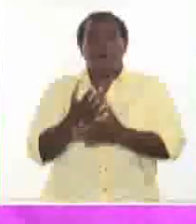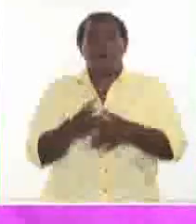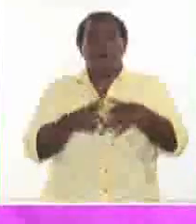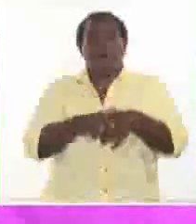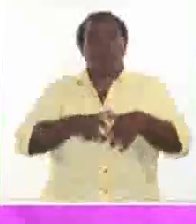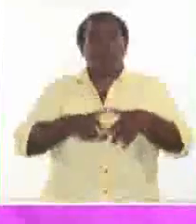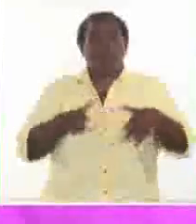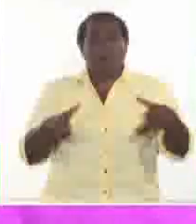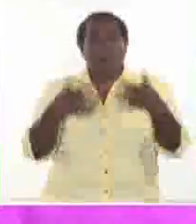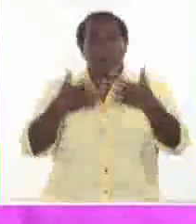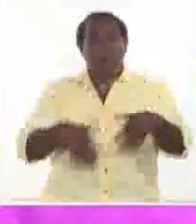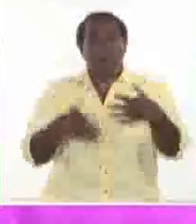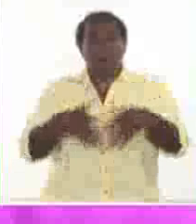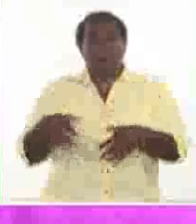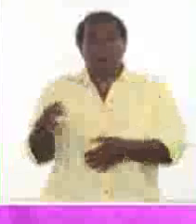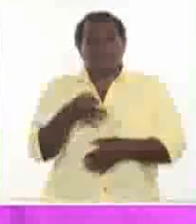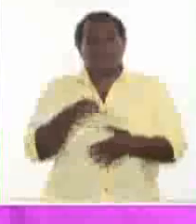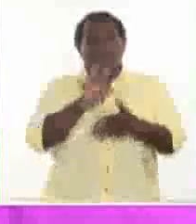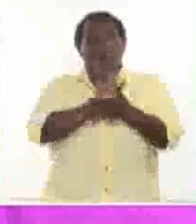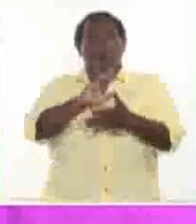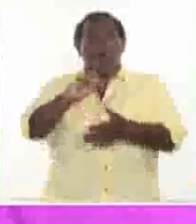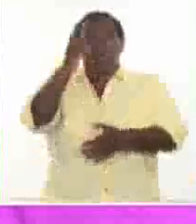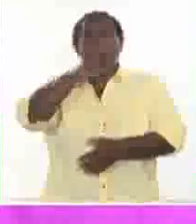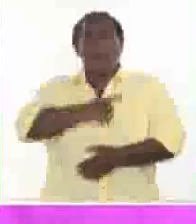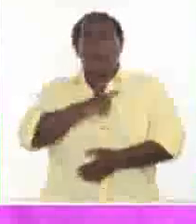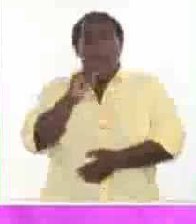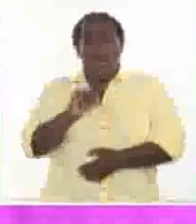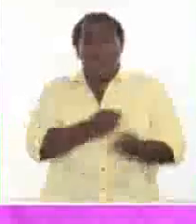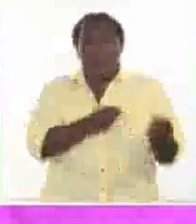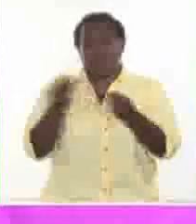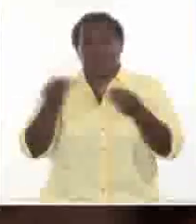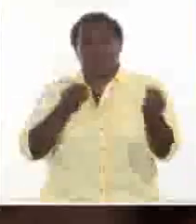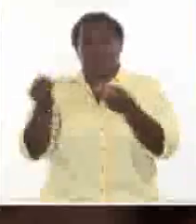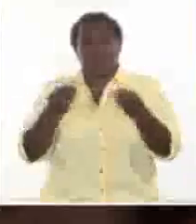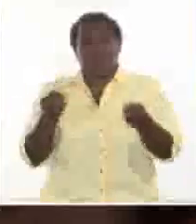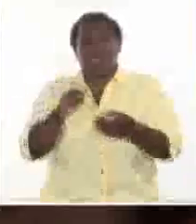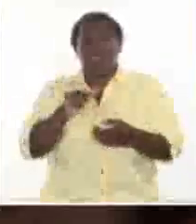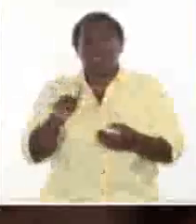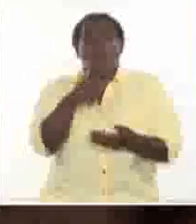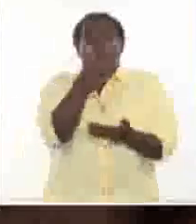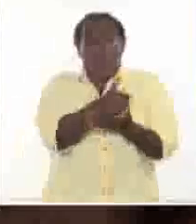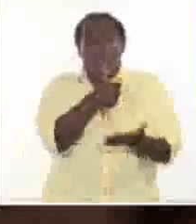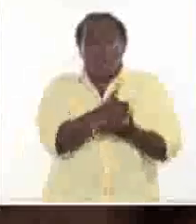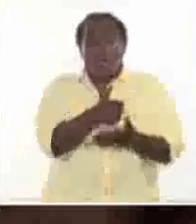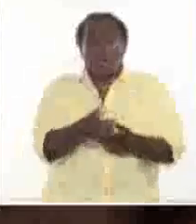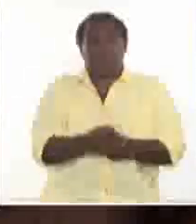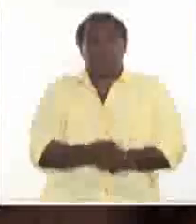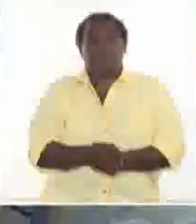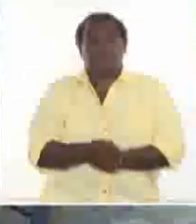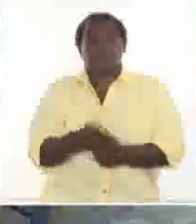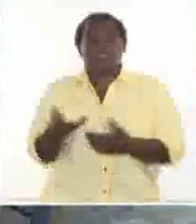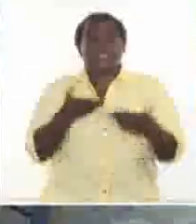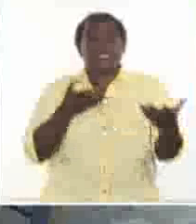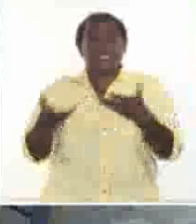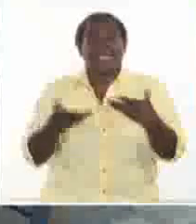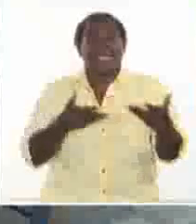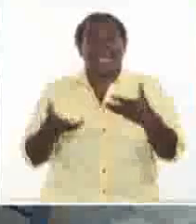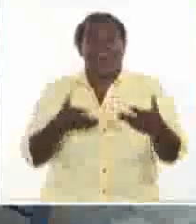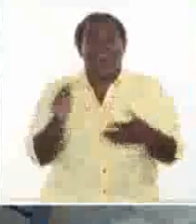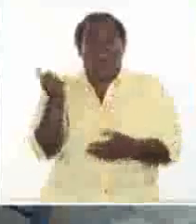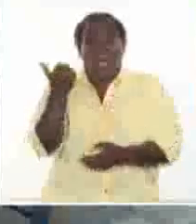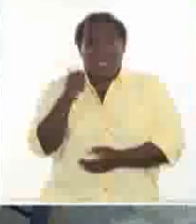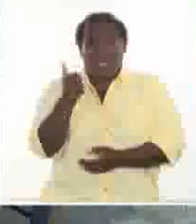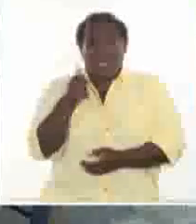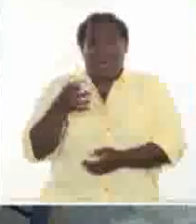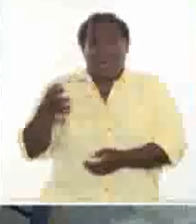municipio y apoyar al municipio MOA, que es donde nosotros hacemos envío, y a la cabecera provincial. El intercambio se produce en 10 de los 14